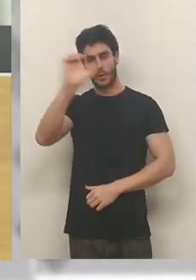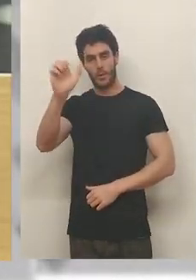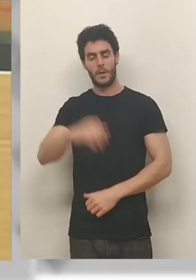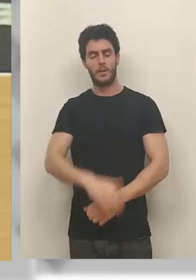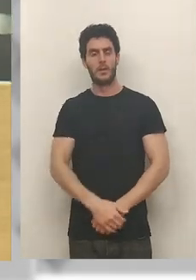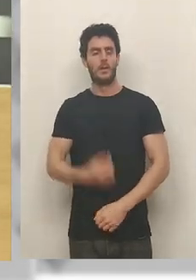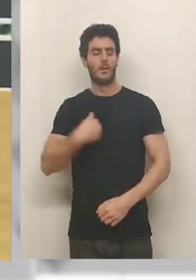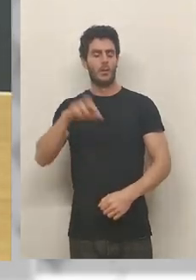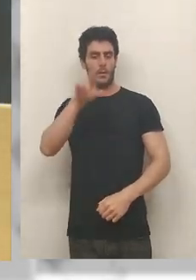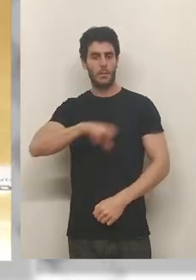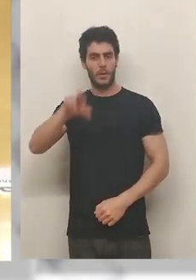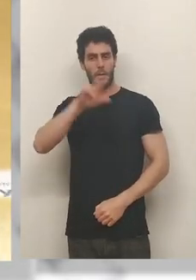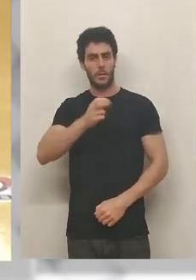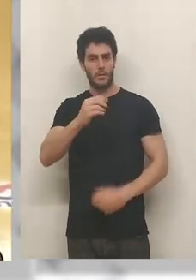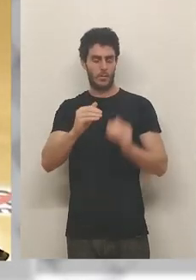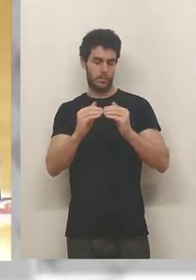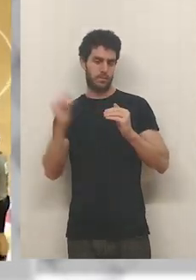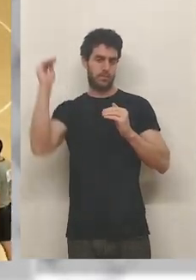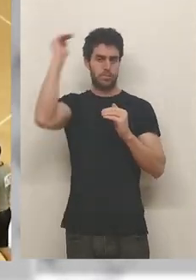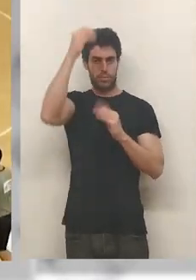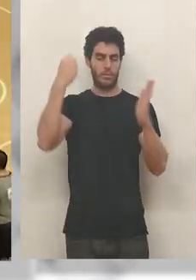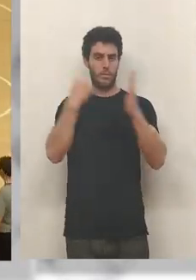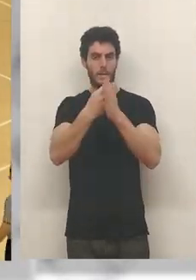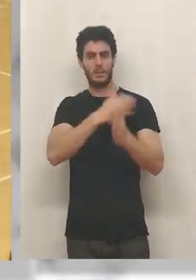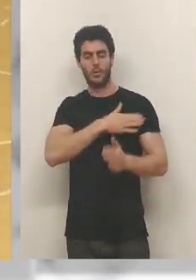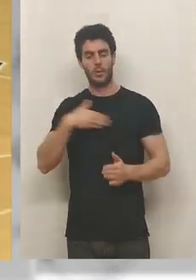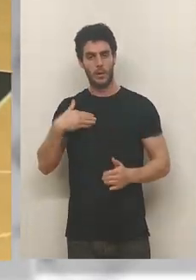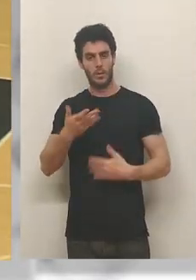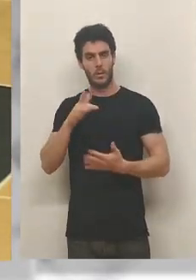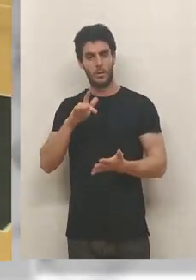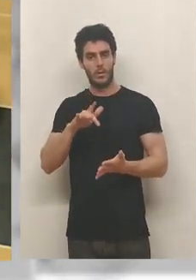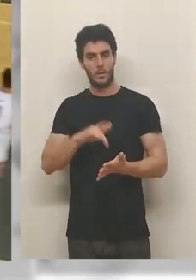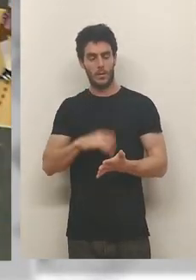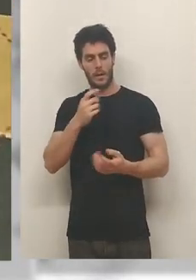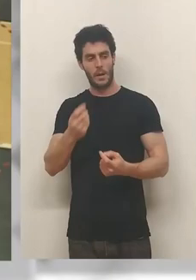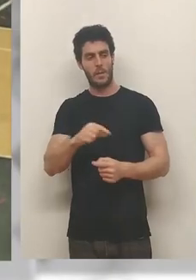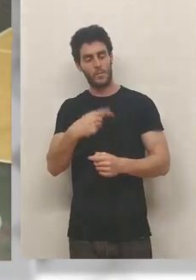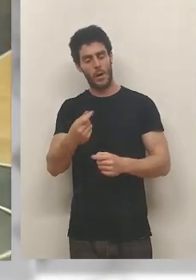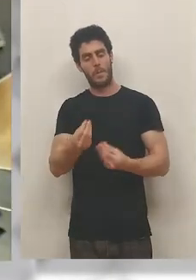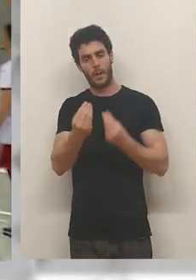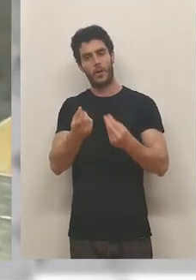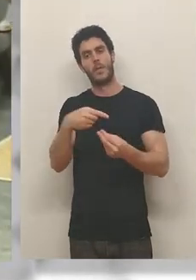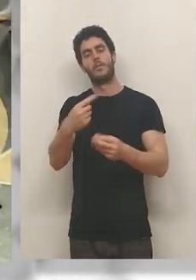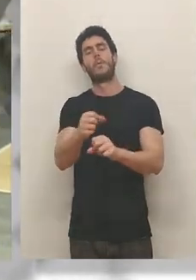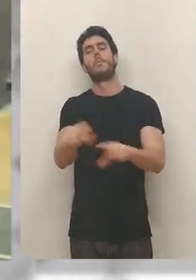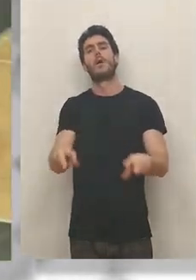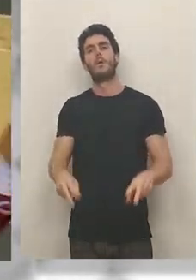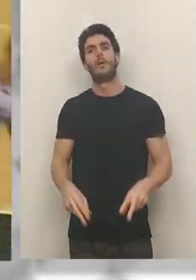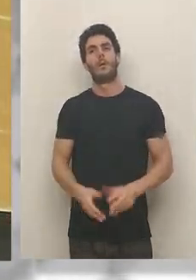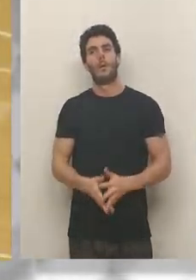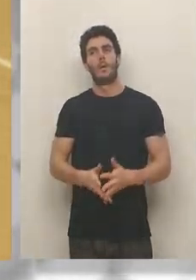como en Europa. Siempre digo lo mismo, estarlo lo más arriba posible. Luego veces que cuadra mejor, que cuadra peor.